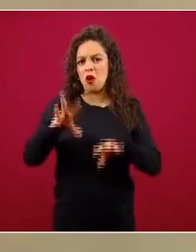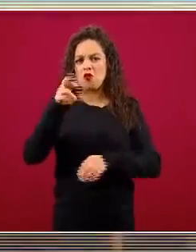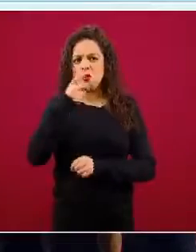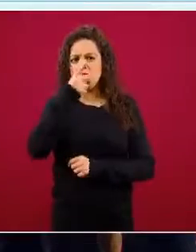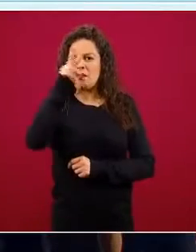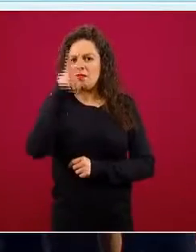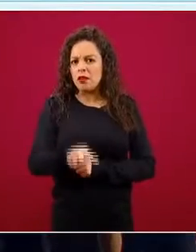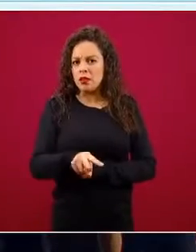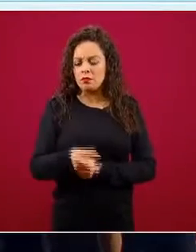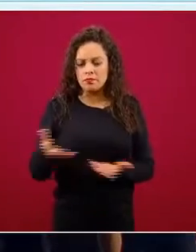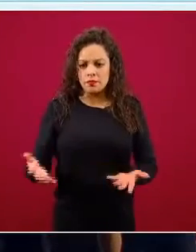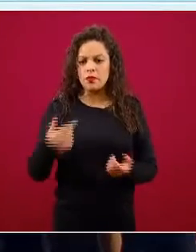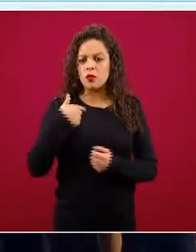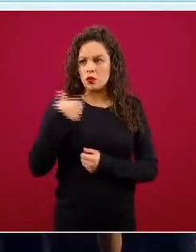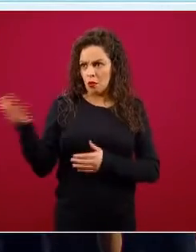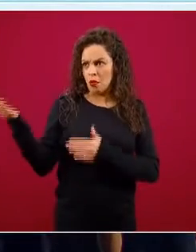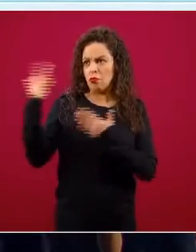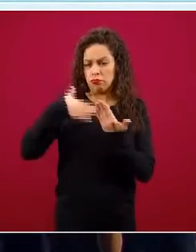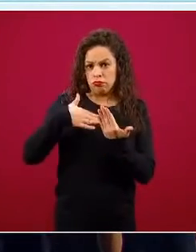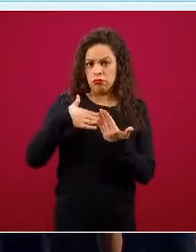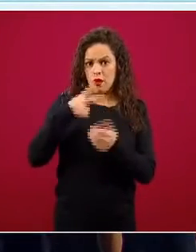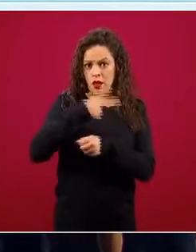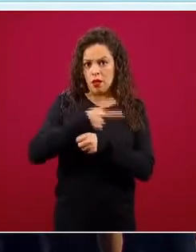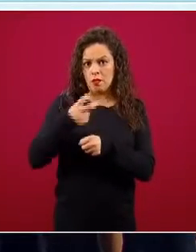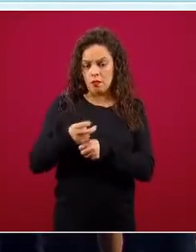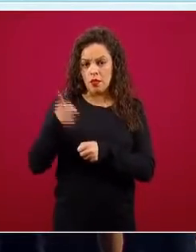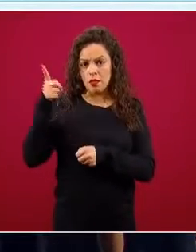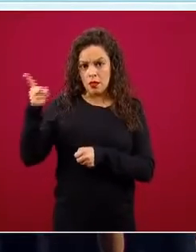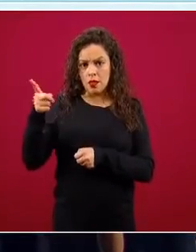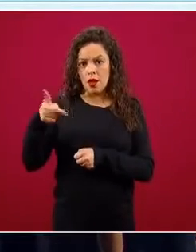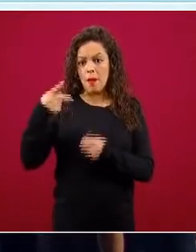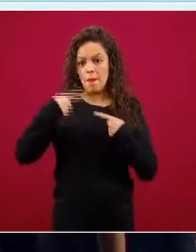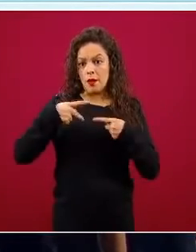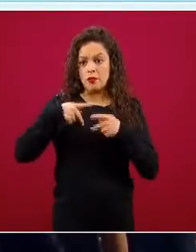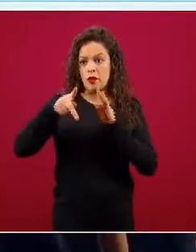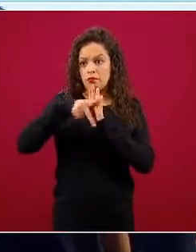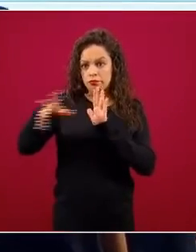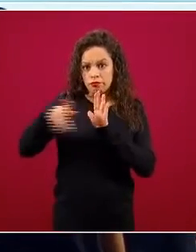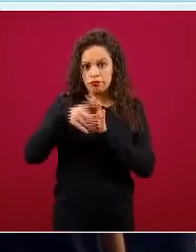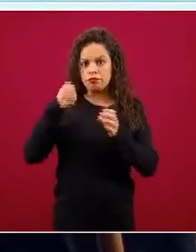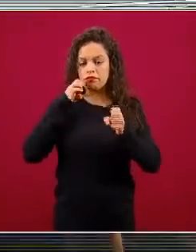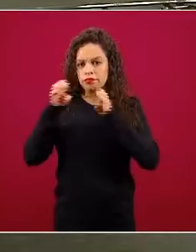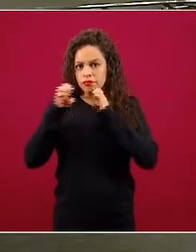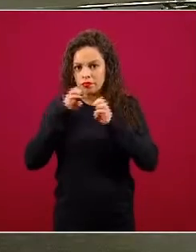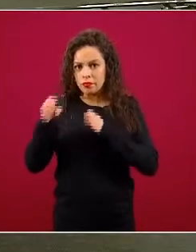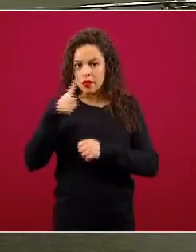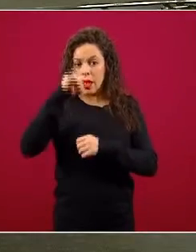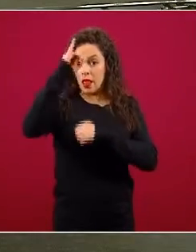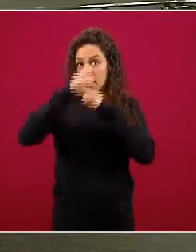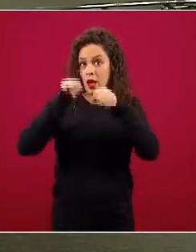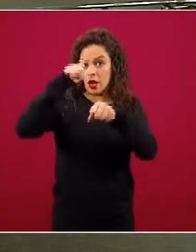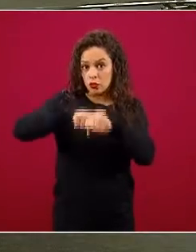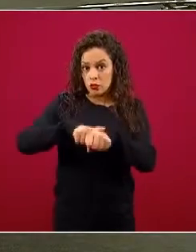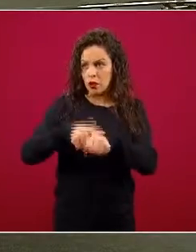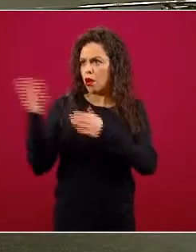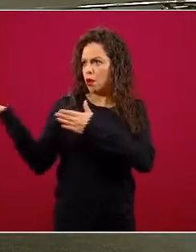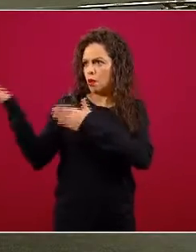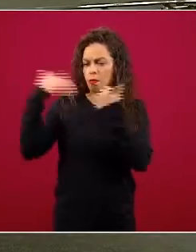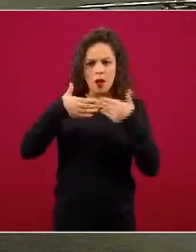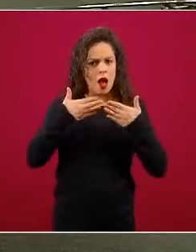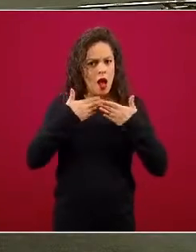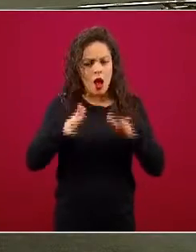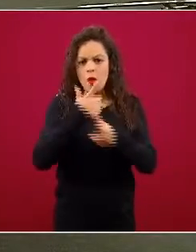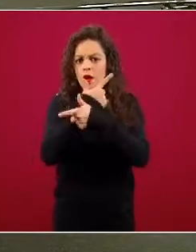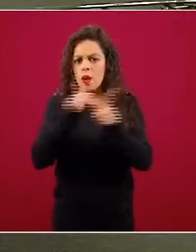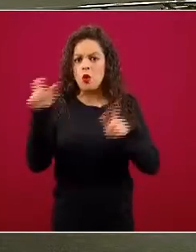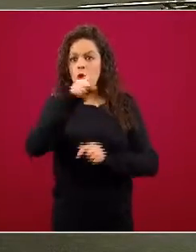a los periodistas internacionales a que vengan también a la conferencia de prensa. Son bienvenidos y bienvenidas. Siempre que quieran venir, aquí estamos abiertos